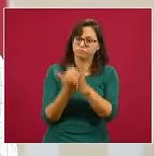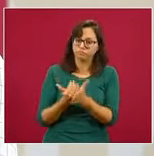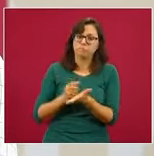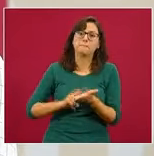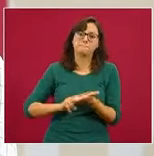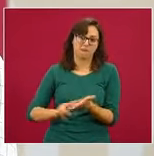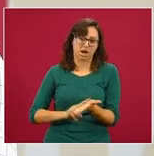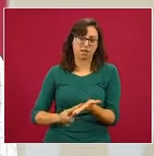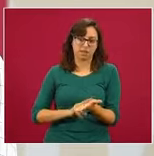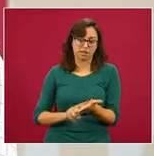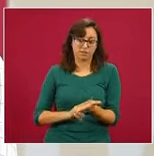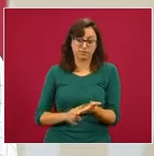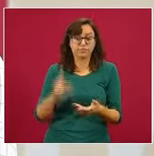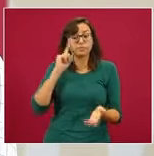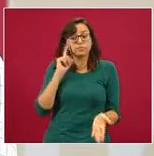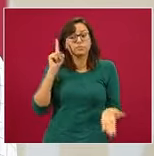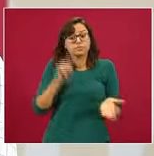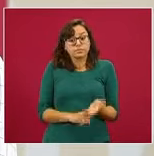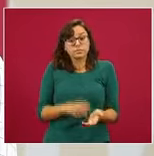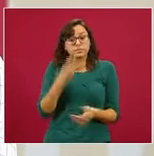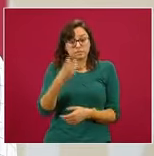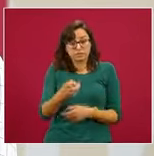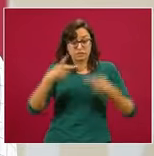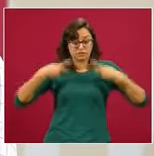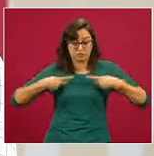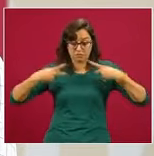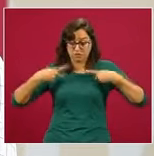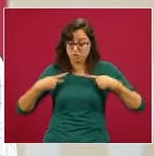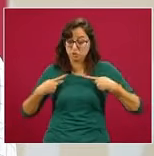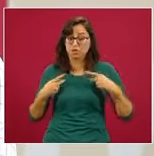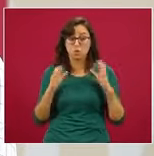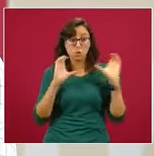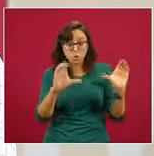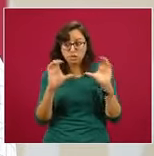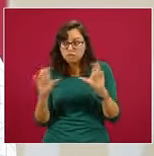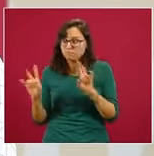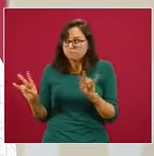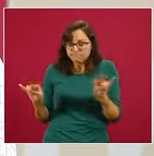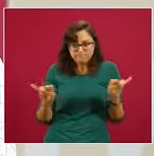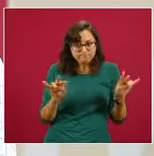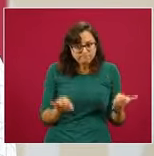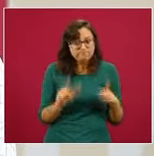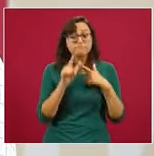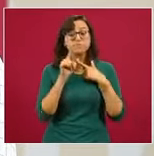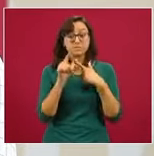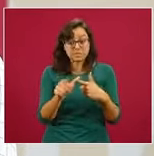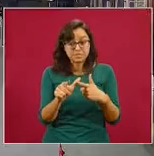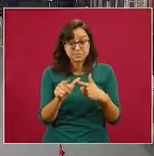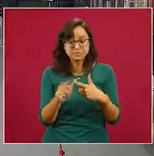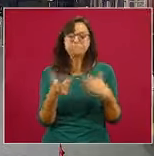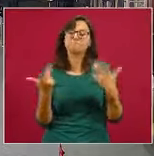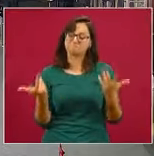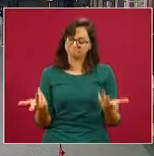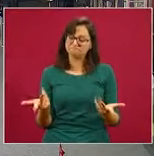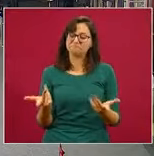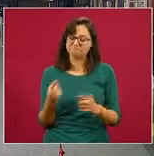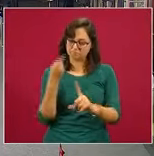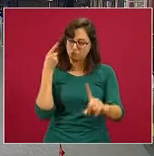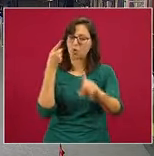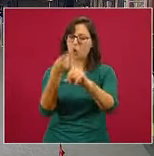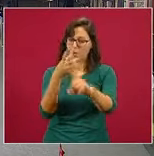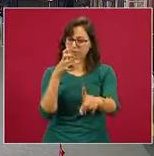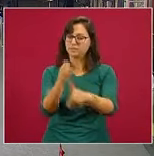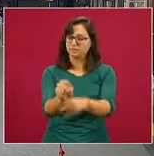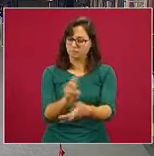¿verdad? Entonces yo creo que mientras la población de Sonora siga atendiendo las indicaciones, yo creo que es un objetivo que